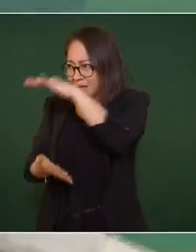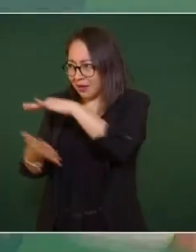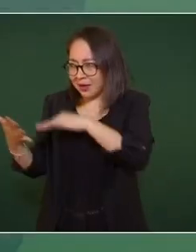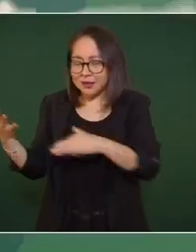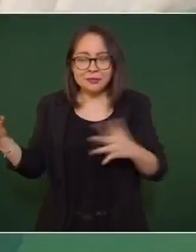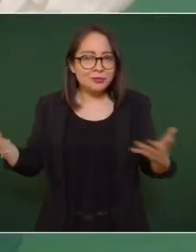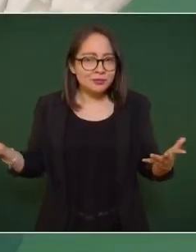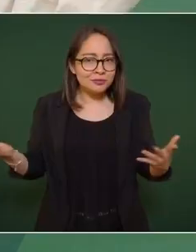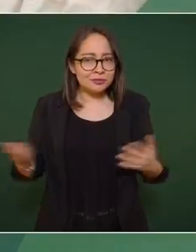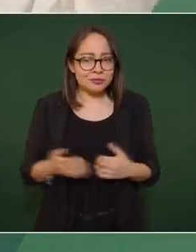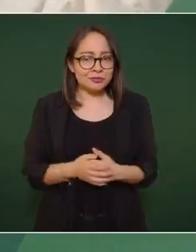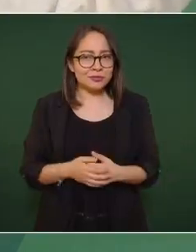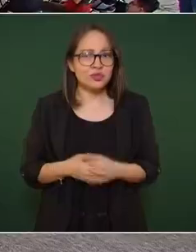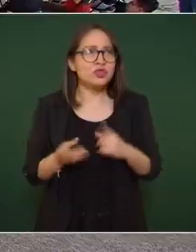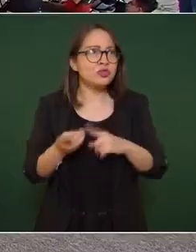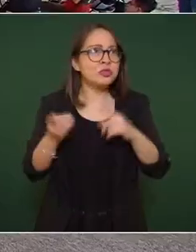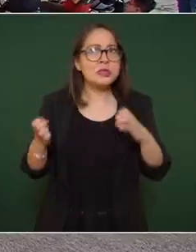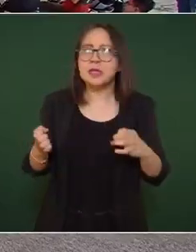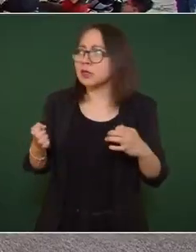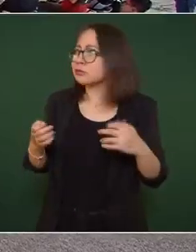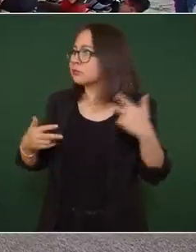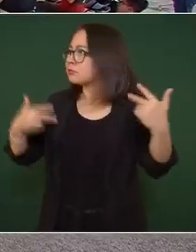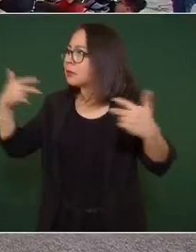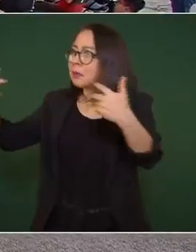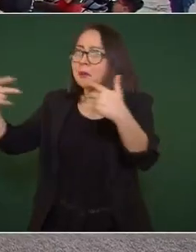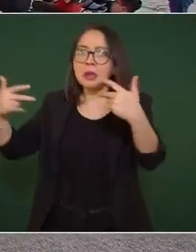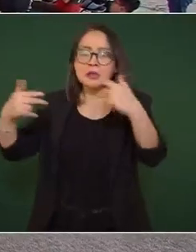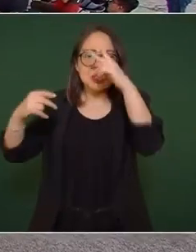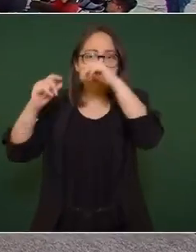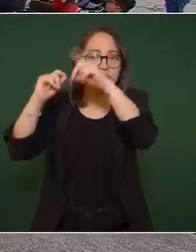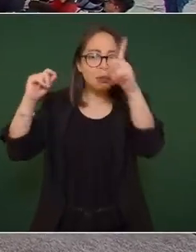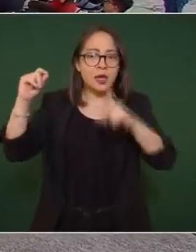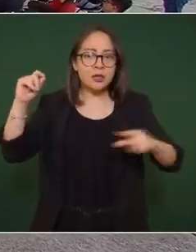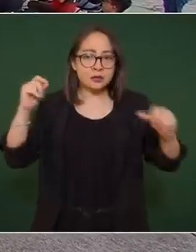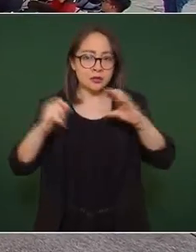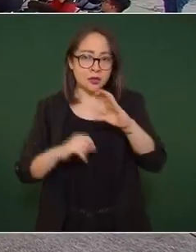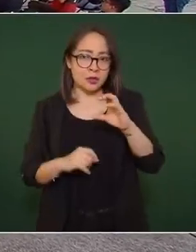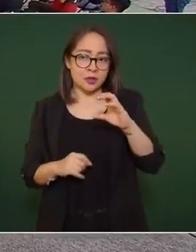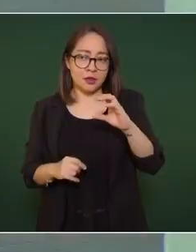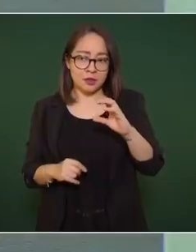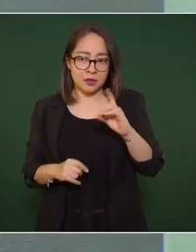¿Dónde está la prensa nacional? En la Ciudad de México.